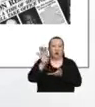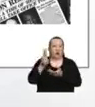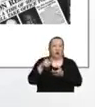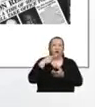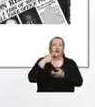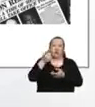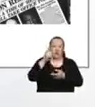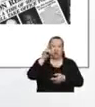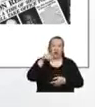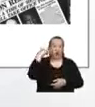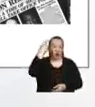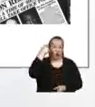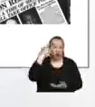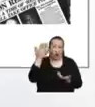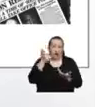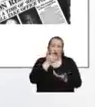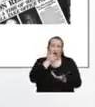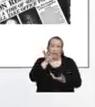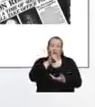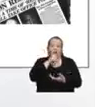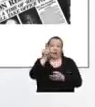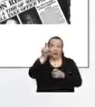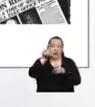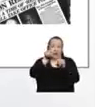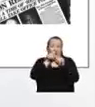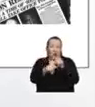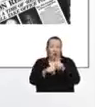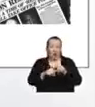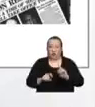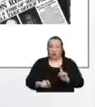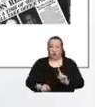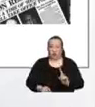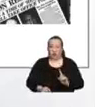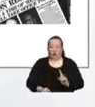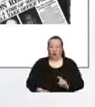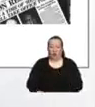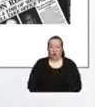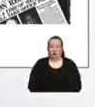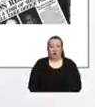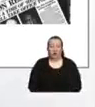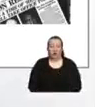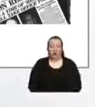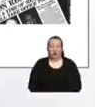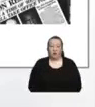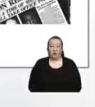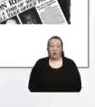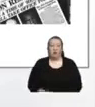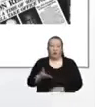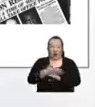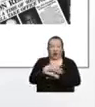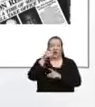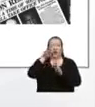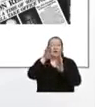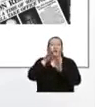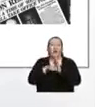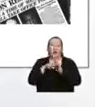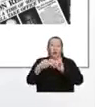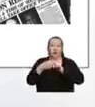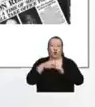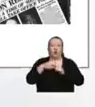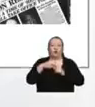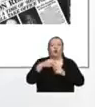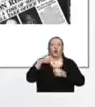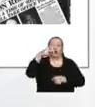gringos entonces son desestabilizadores y probablemente esto era mucho menos grave con los pandora paper haber espiado en